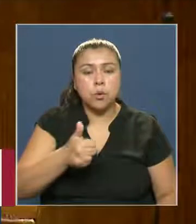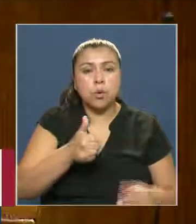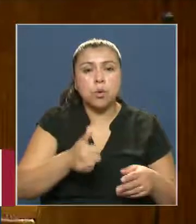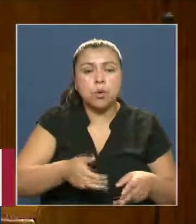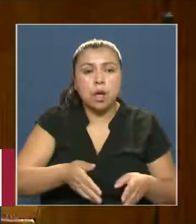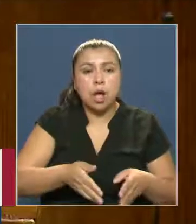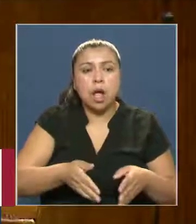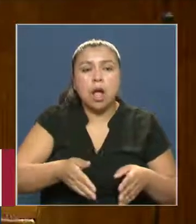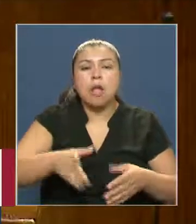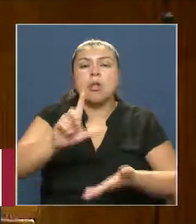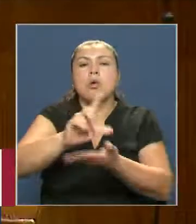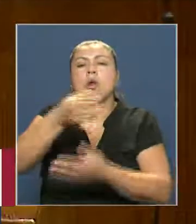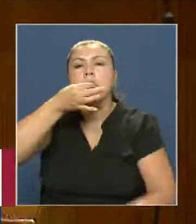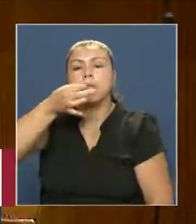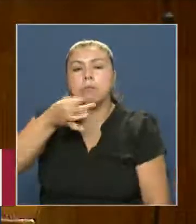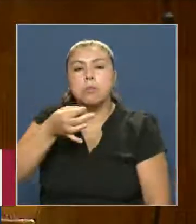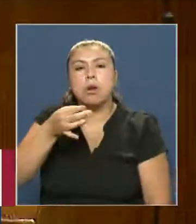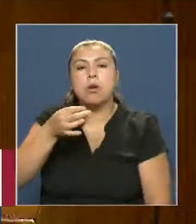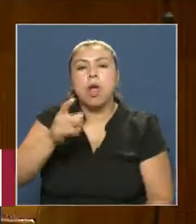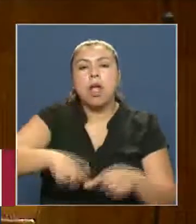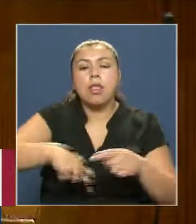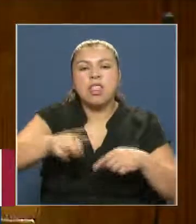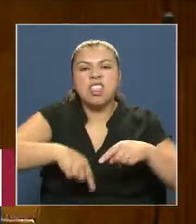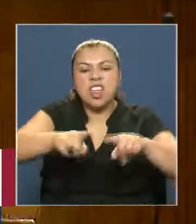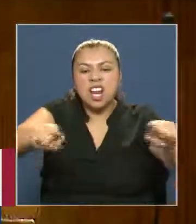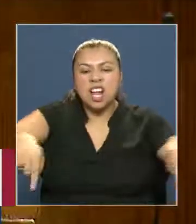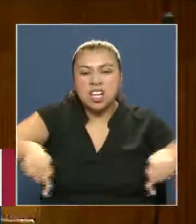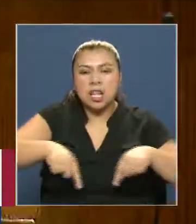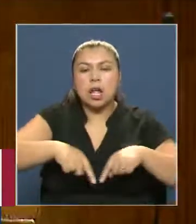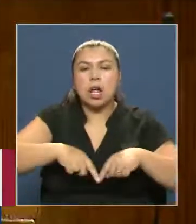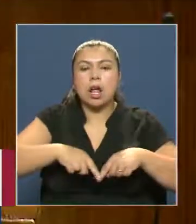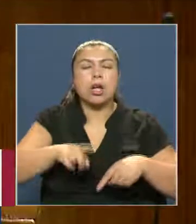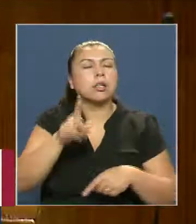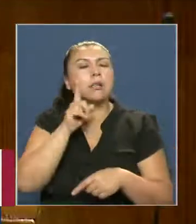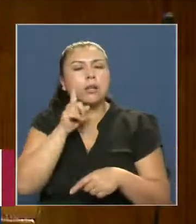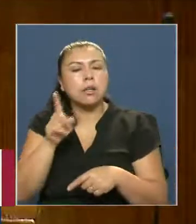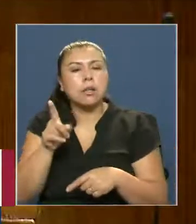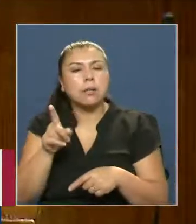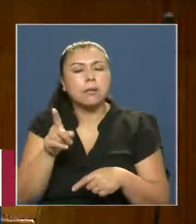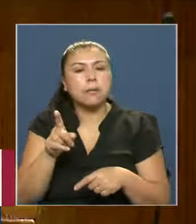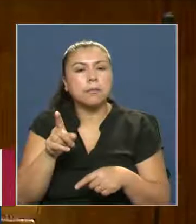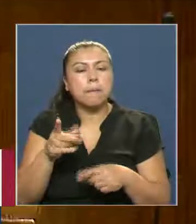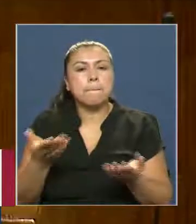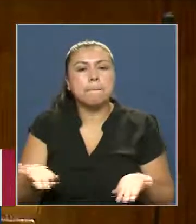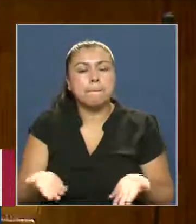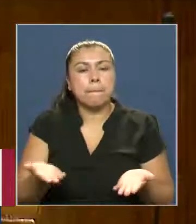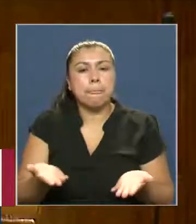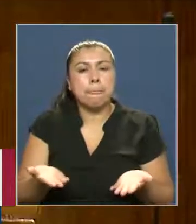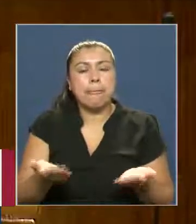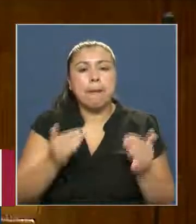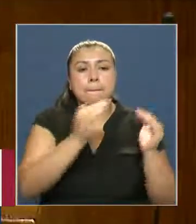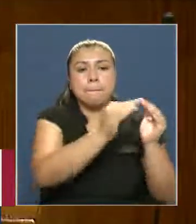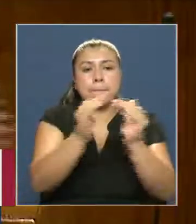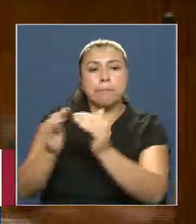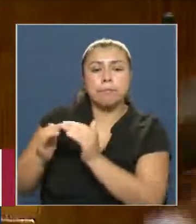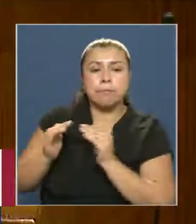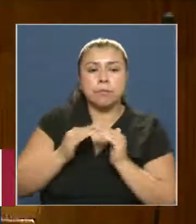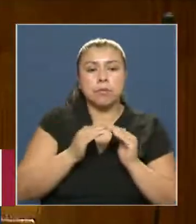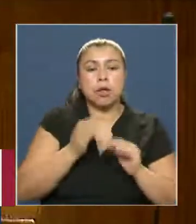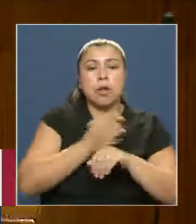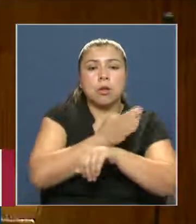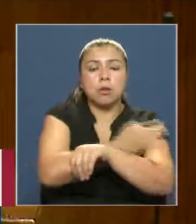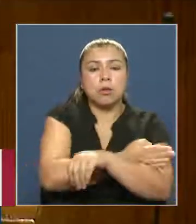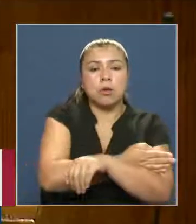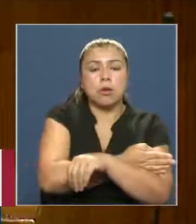y áreas verdes que resultasen del loteo y las servidumbres necesarias para la urbanización. Lo